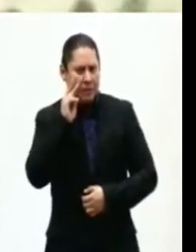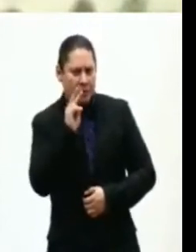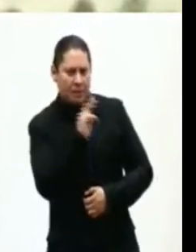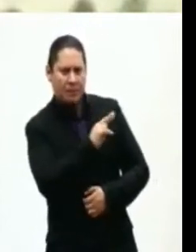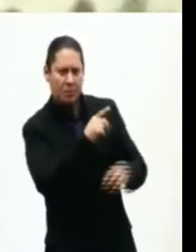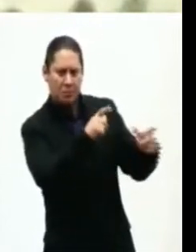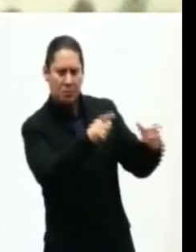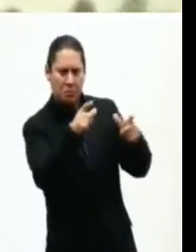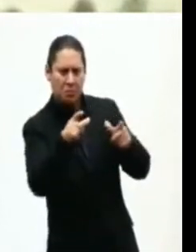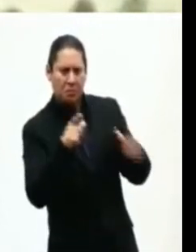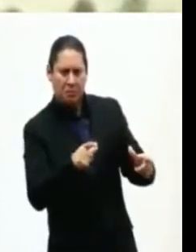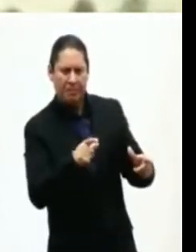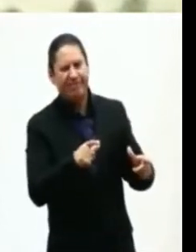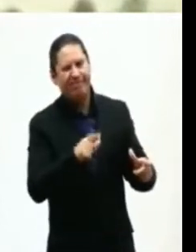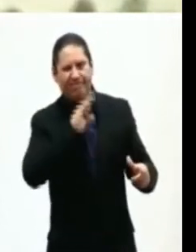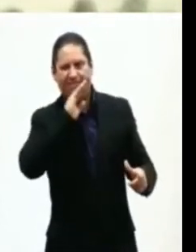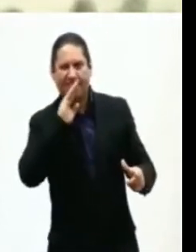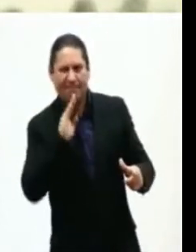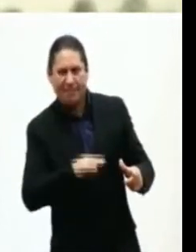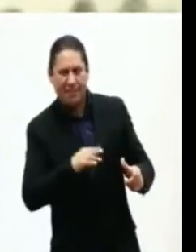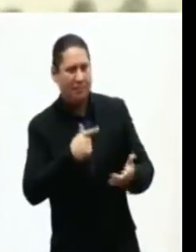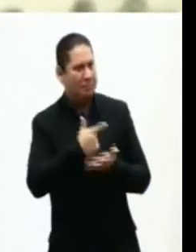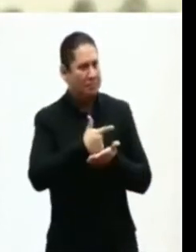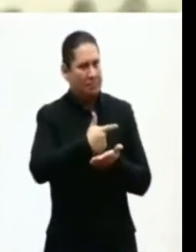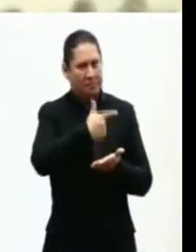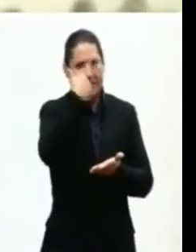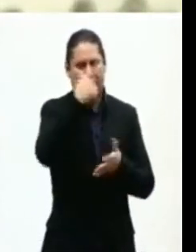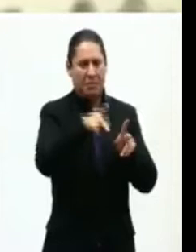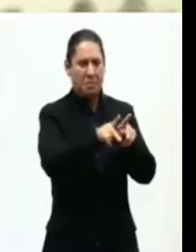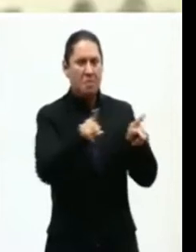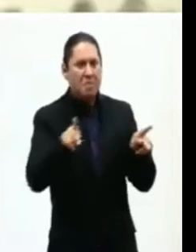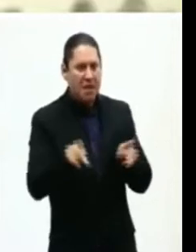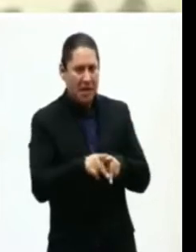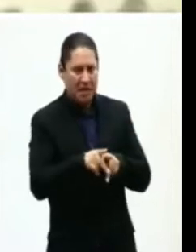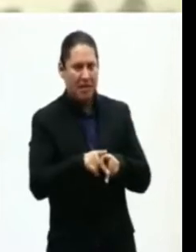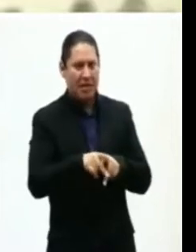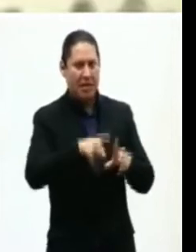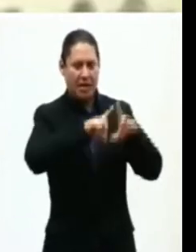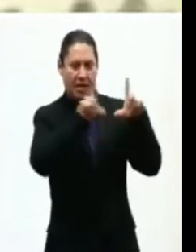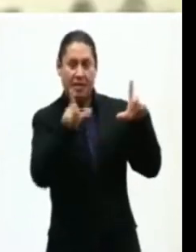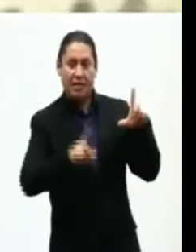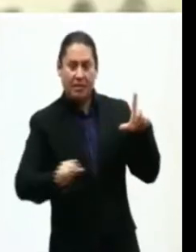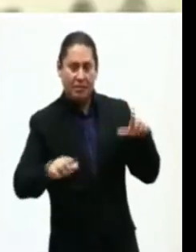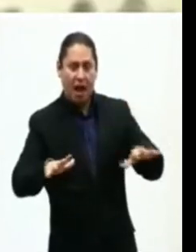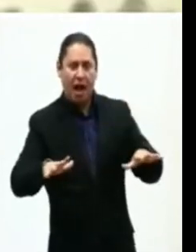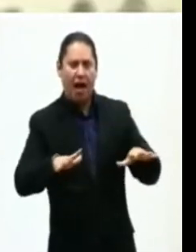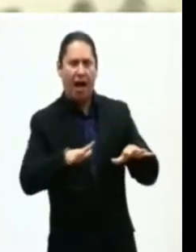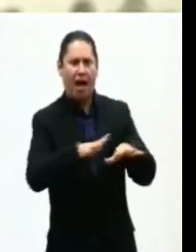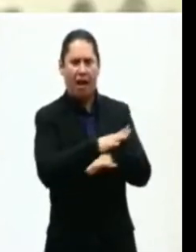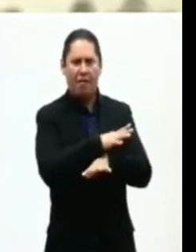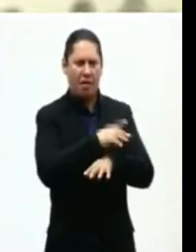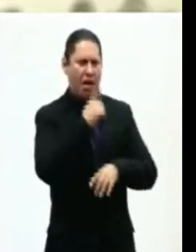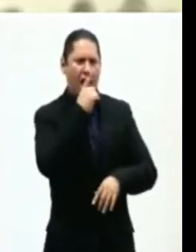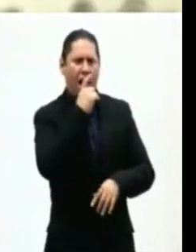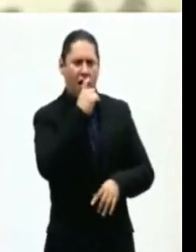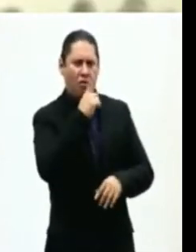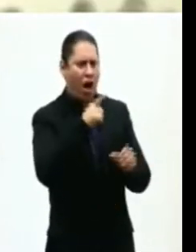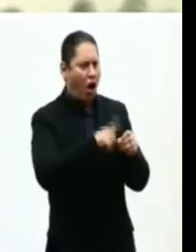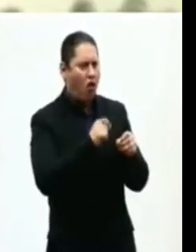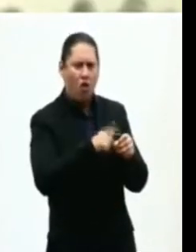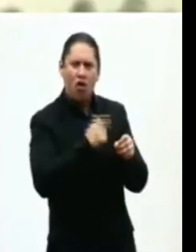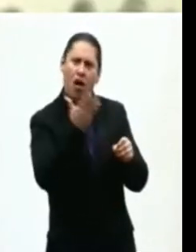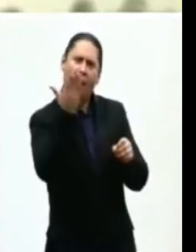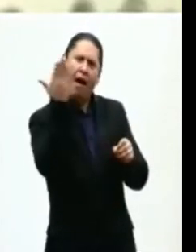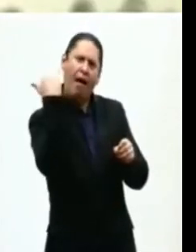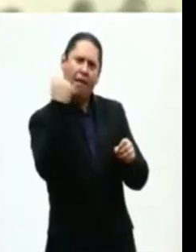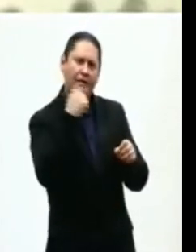los lagos de Montebello, inmersos en el Parque Nacional, con el notorio cambio de tonalidad que han sufrido